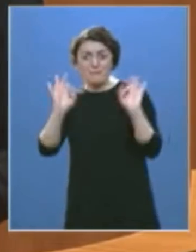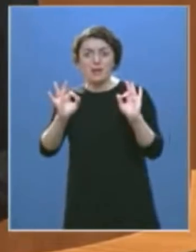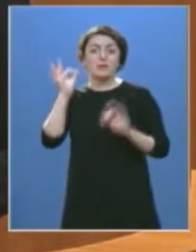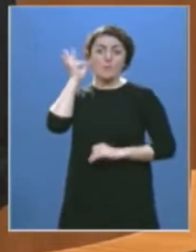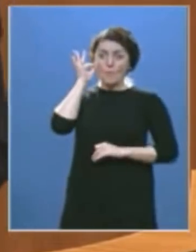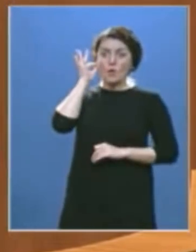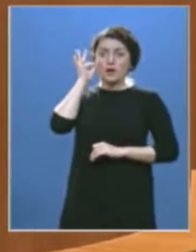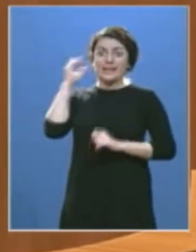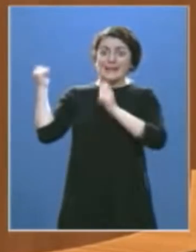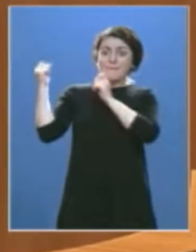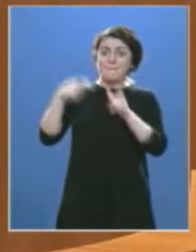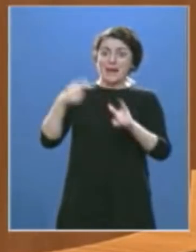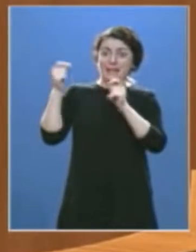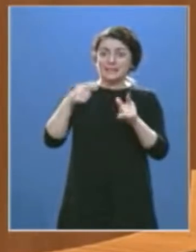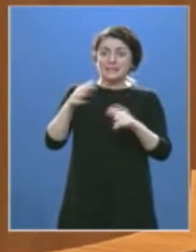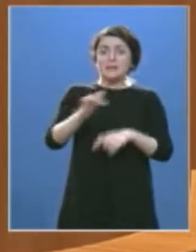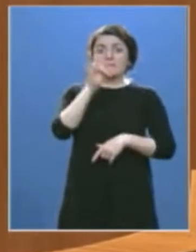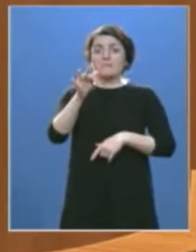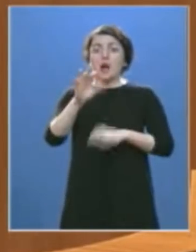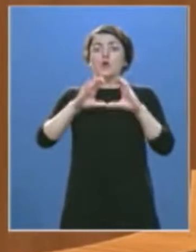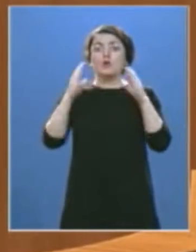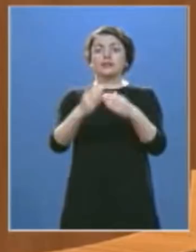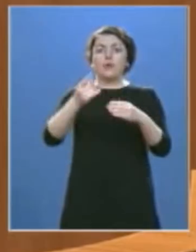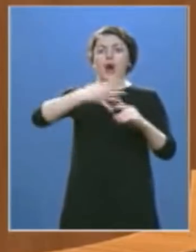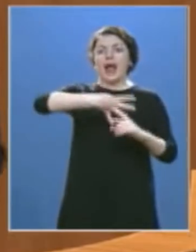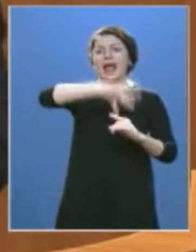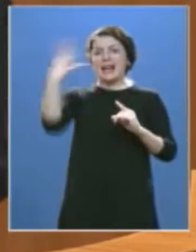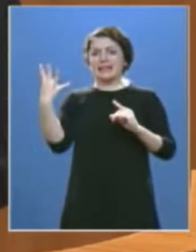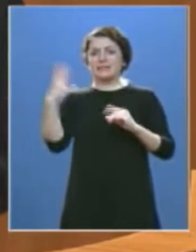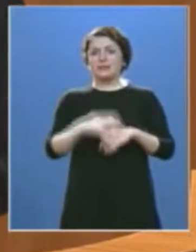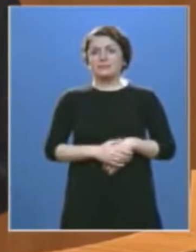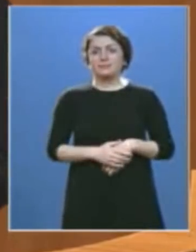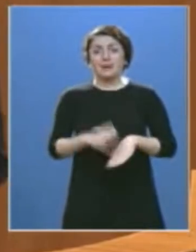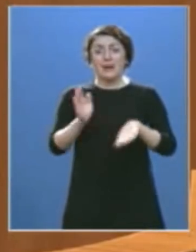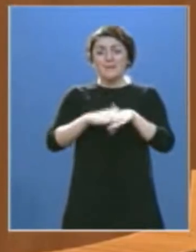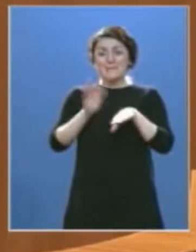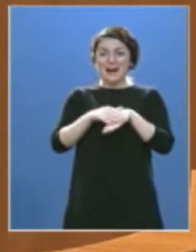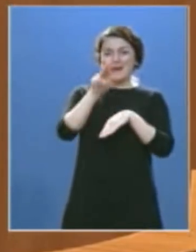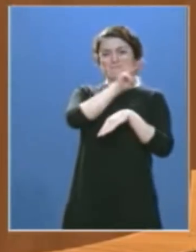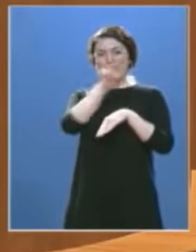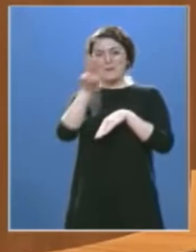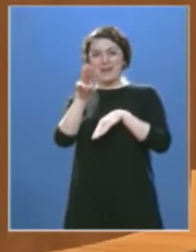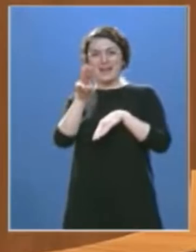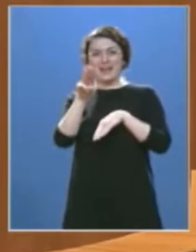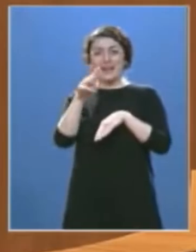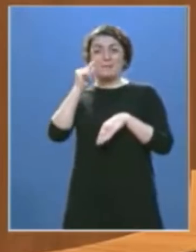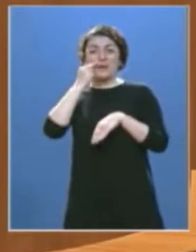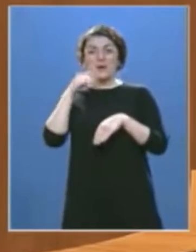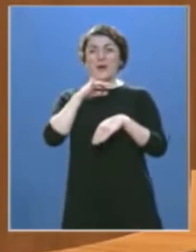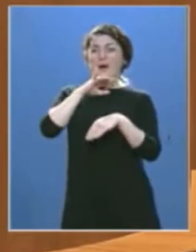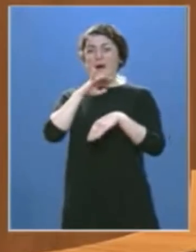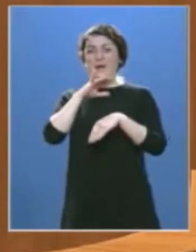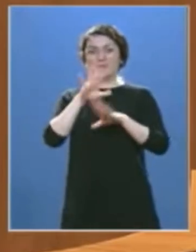de migrantes e do colectivo LGTBI. E todo iso para o regocijo do Partido Popular e do Sr. Mañueco, que, sem